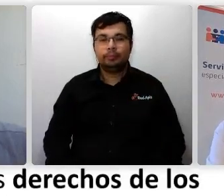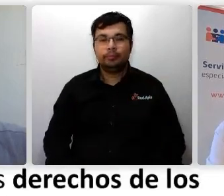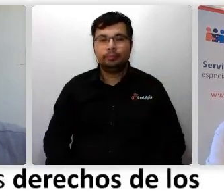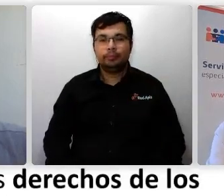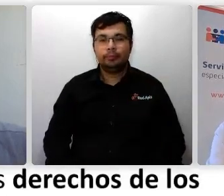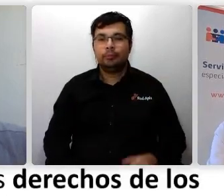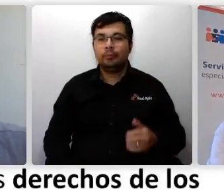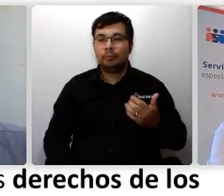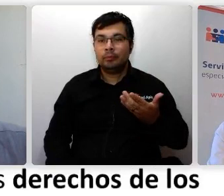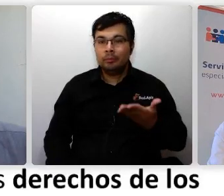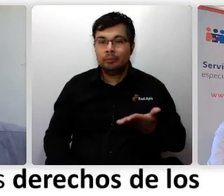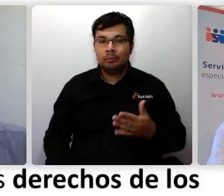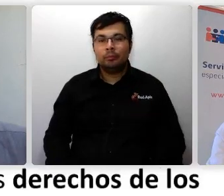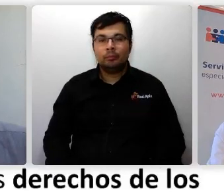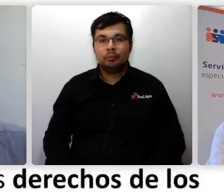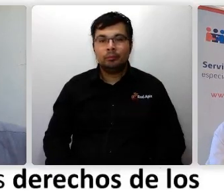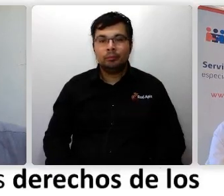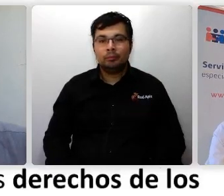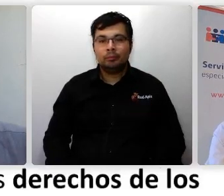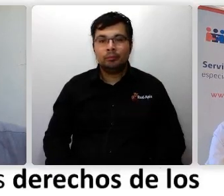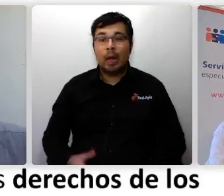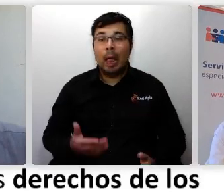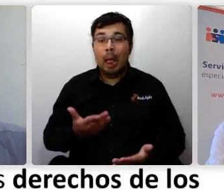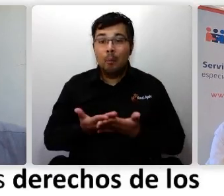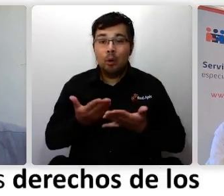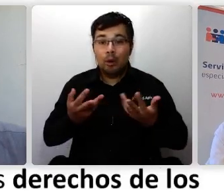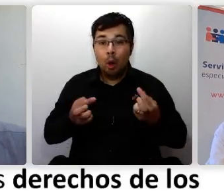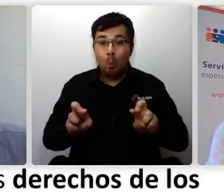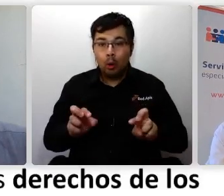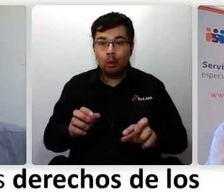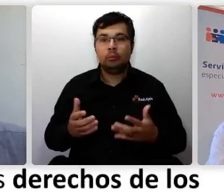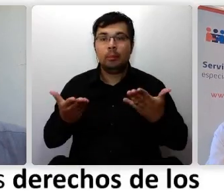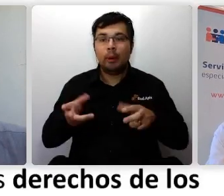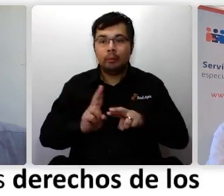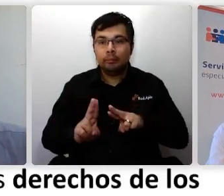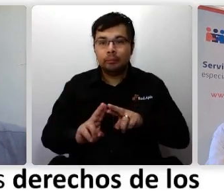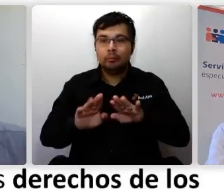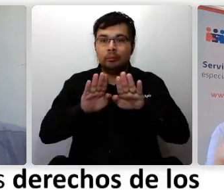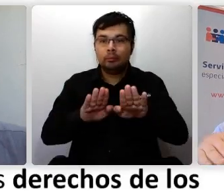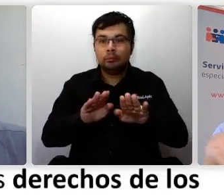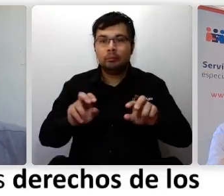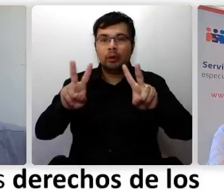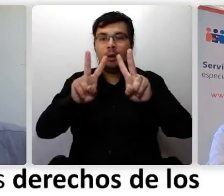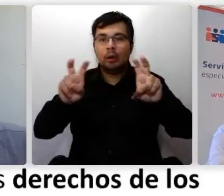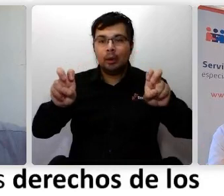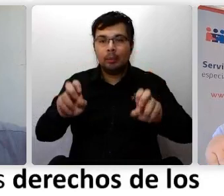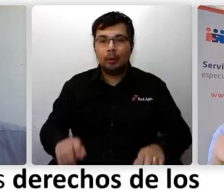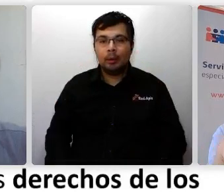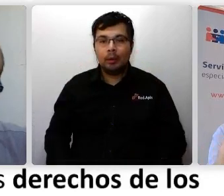Fuimos creados para apoyar a la gente, ayudarlo, porque el sentido final es que el sistema tributario sea justo,